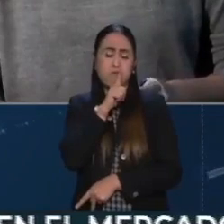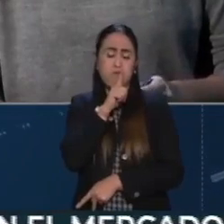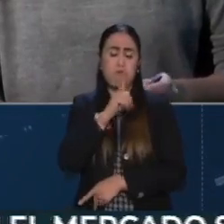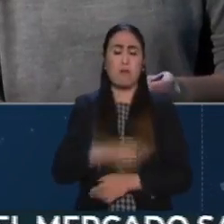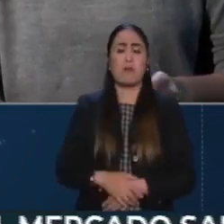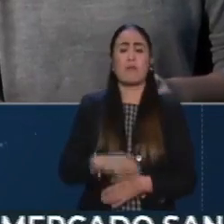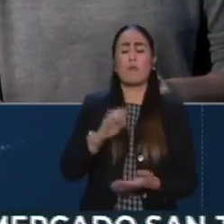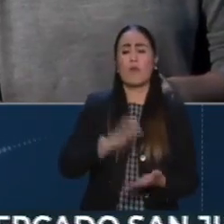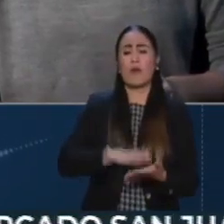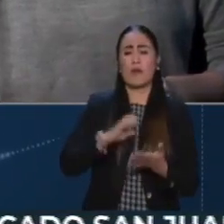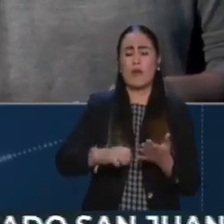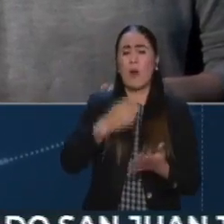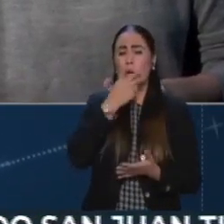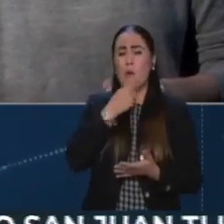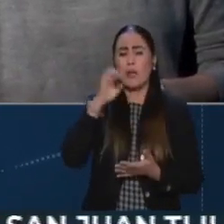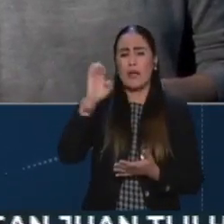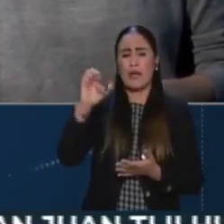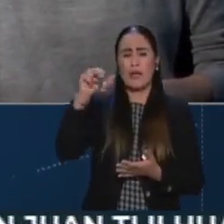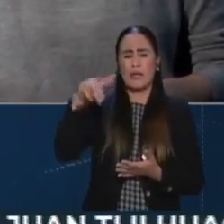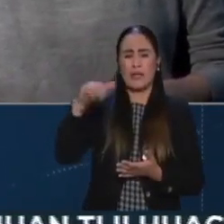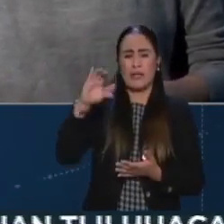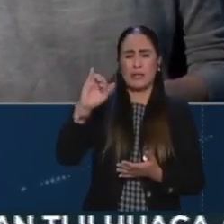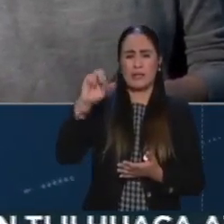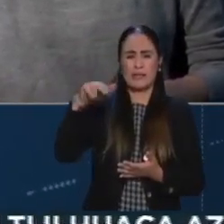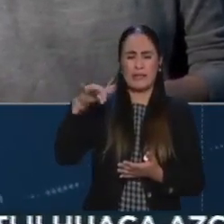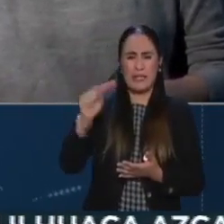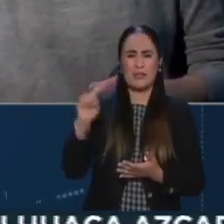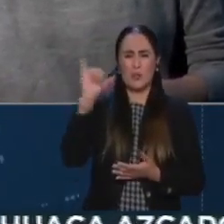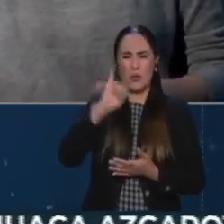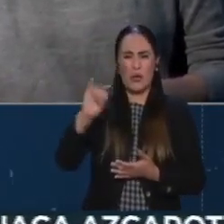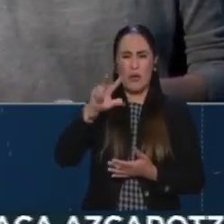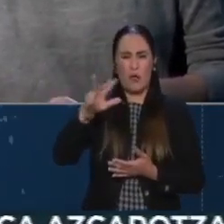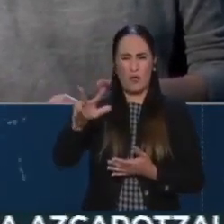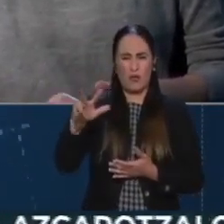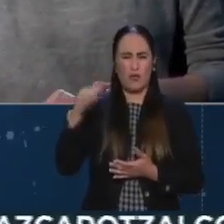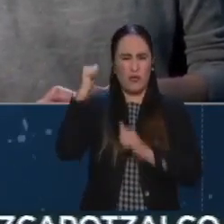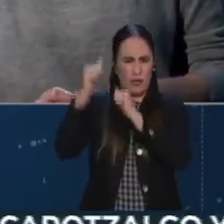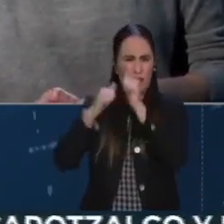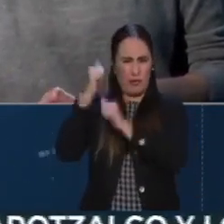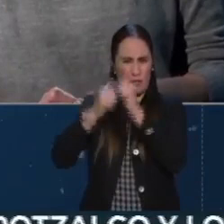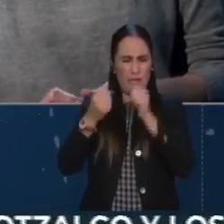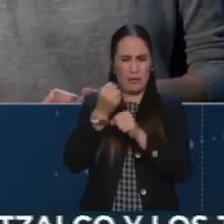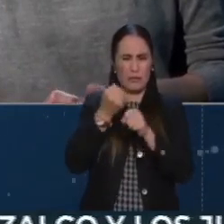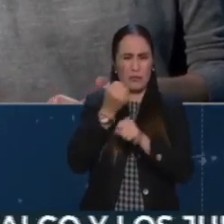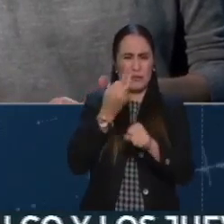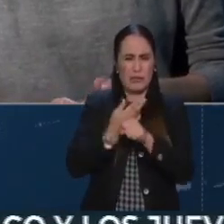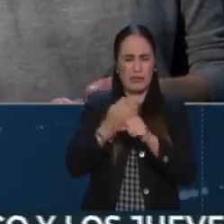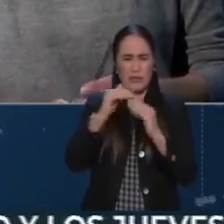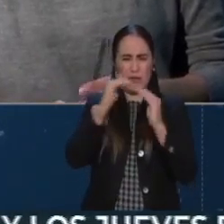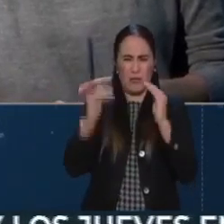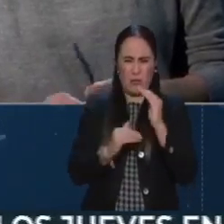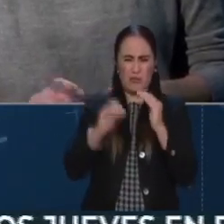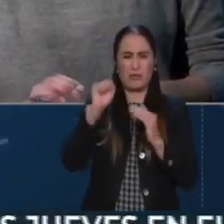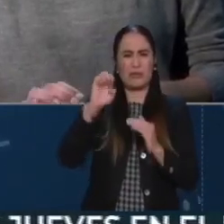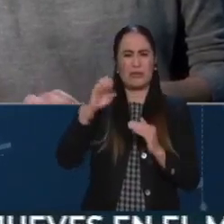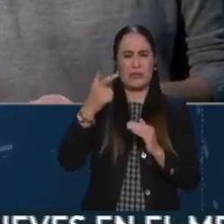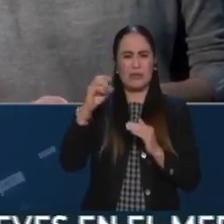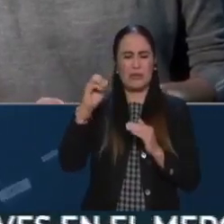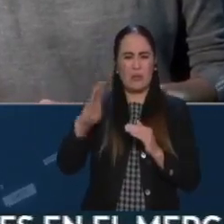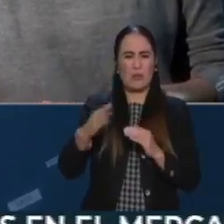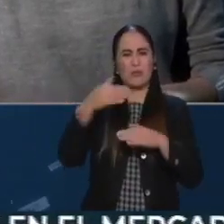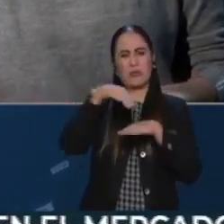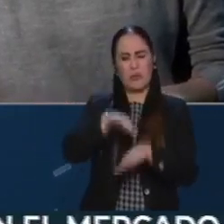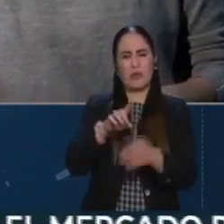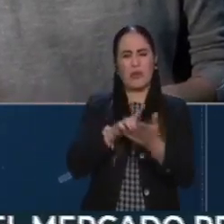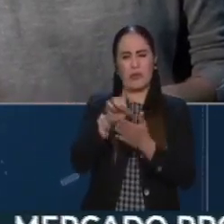el reporte que Alejandro Encinas presentó el jueves 8 de abril, Alejandro Encinas, el subsecretario de Gobernación para los asuntos relacionados con derechos